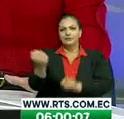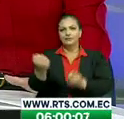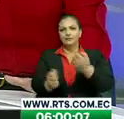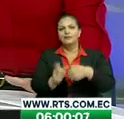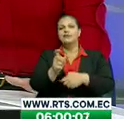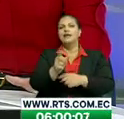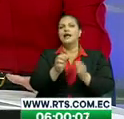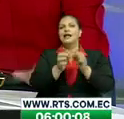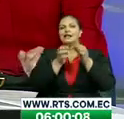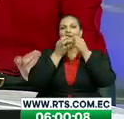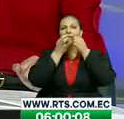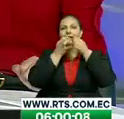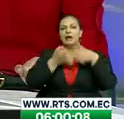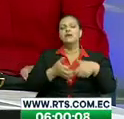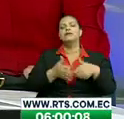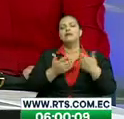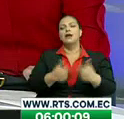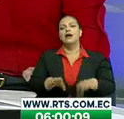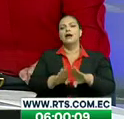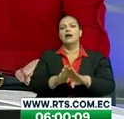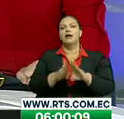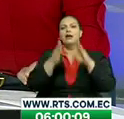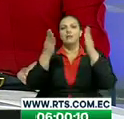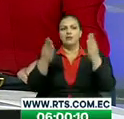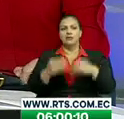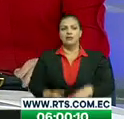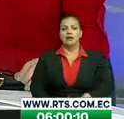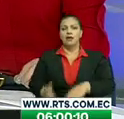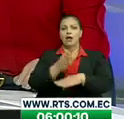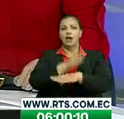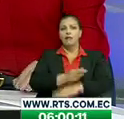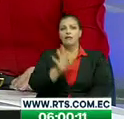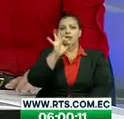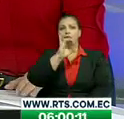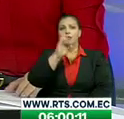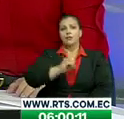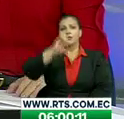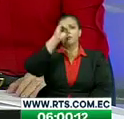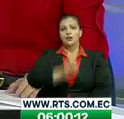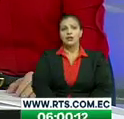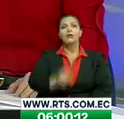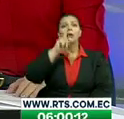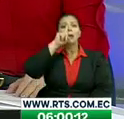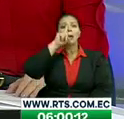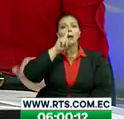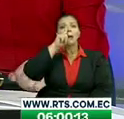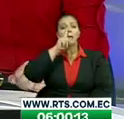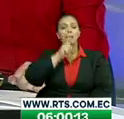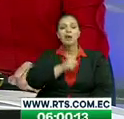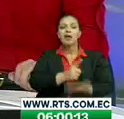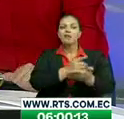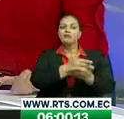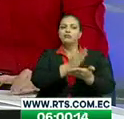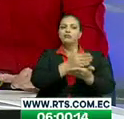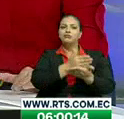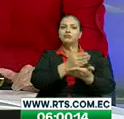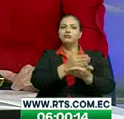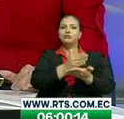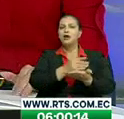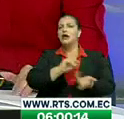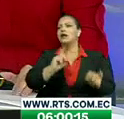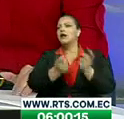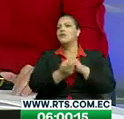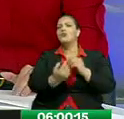el 90% del personal administrativo. Las investigaciones de la presunta red de tramitadores podría dejar más